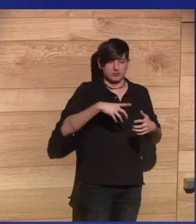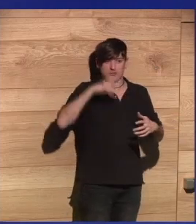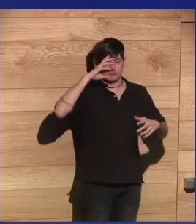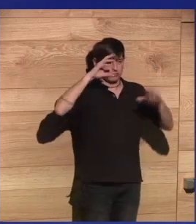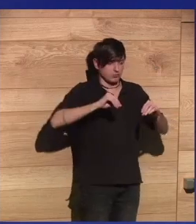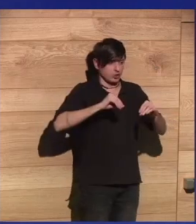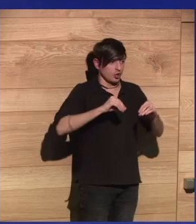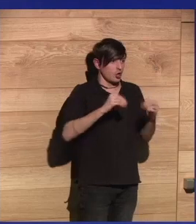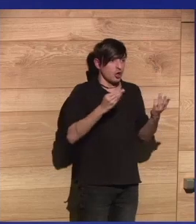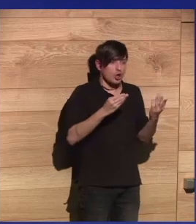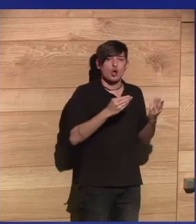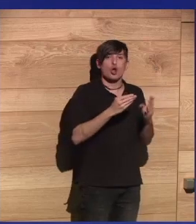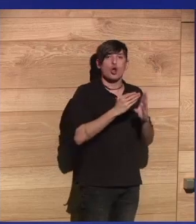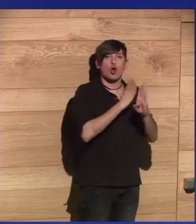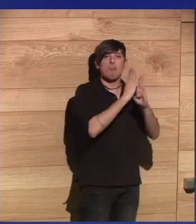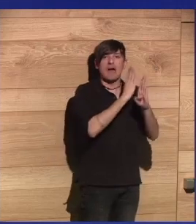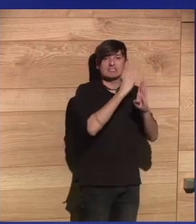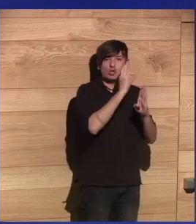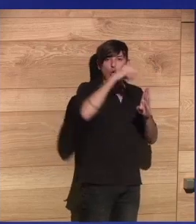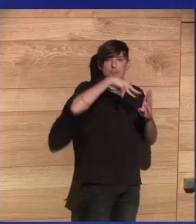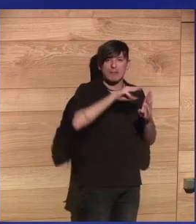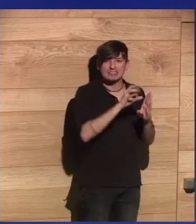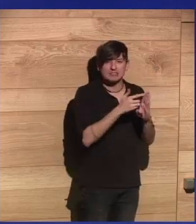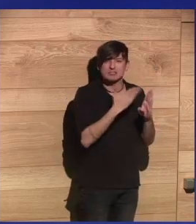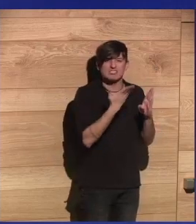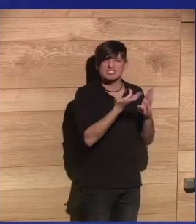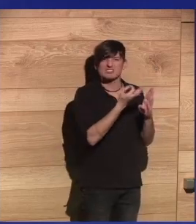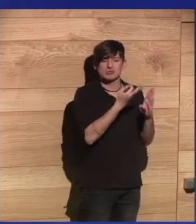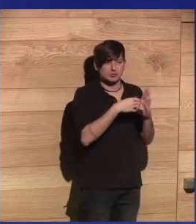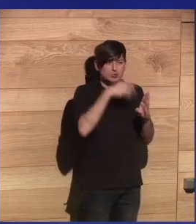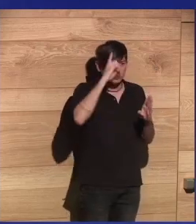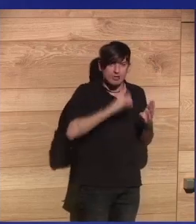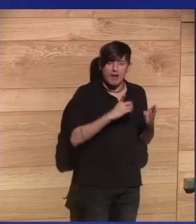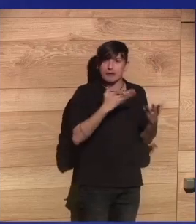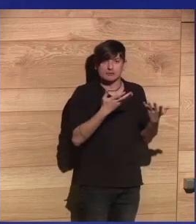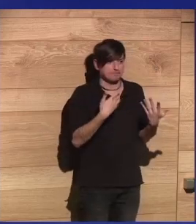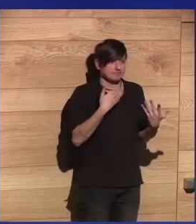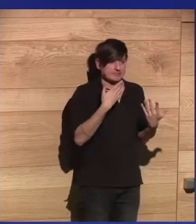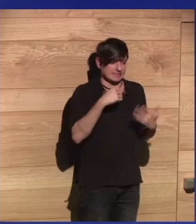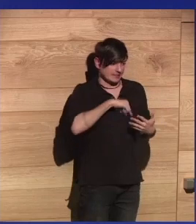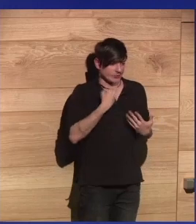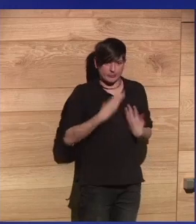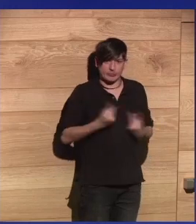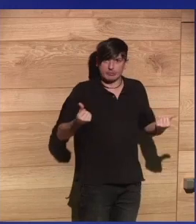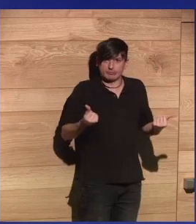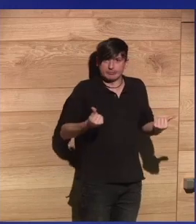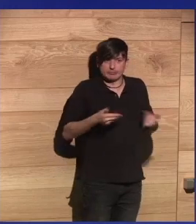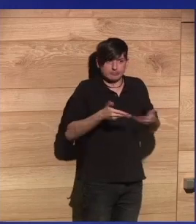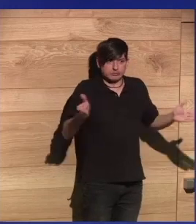el compás, que no tienes pues claro, estás se siente desnuda completamente, ¿no?